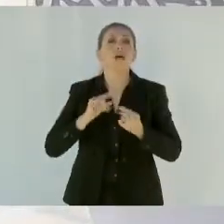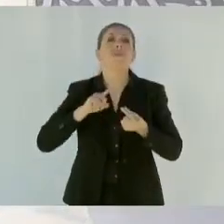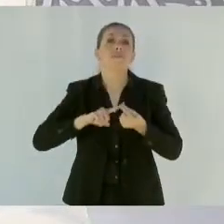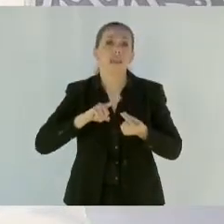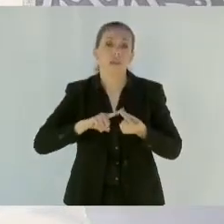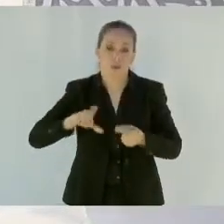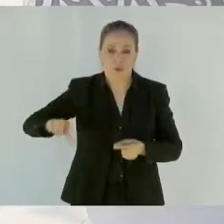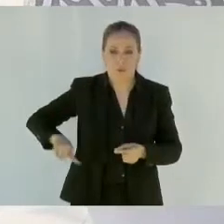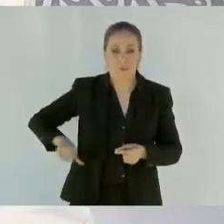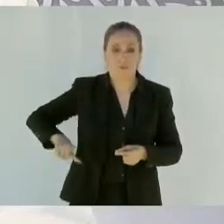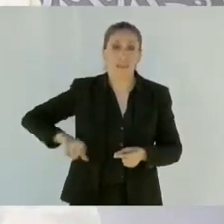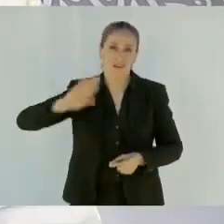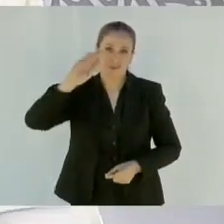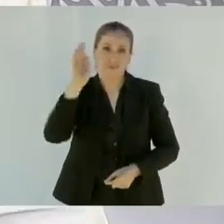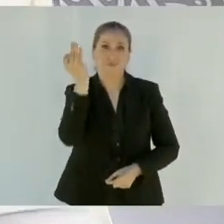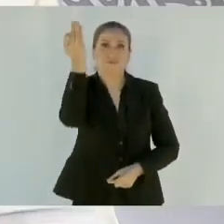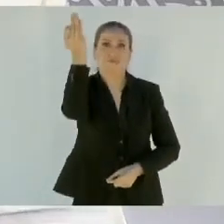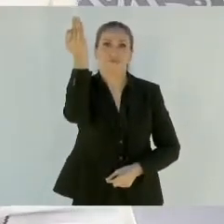no vamos